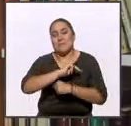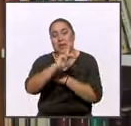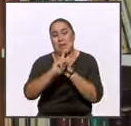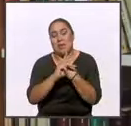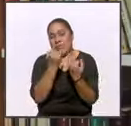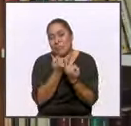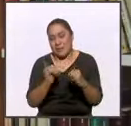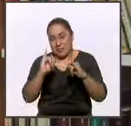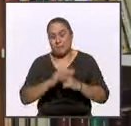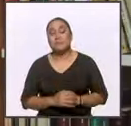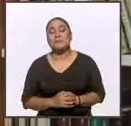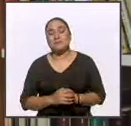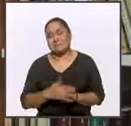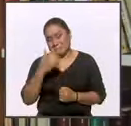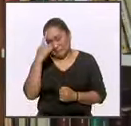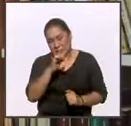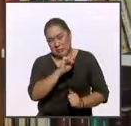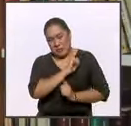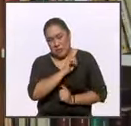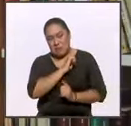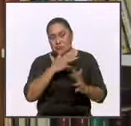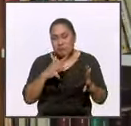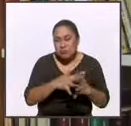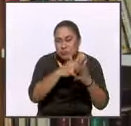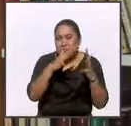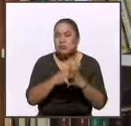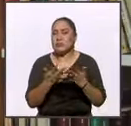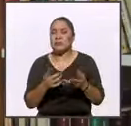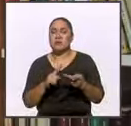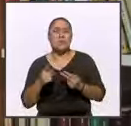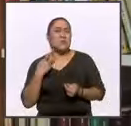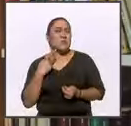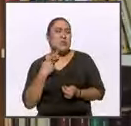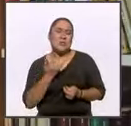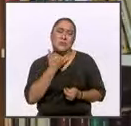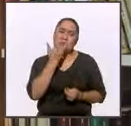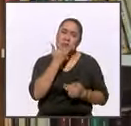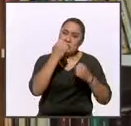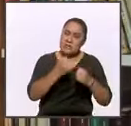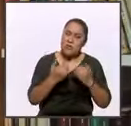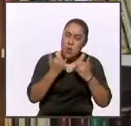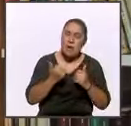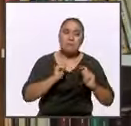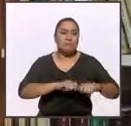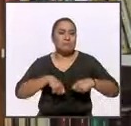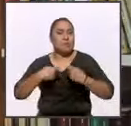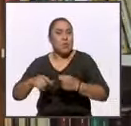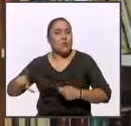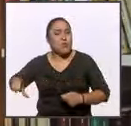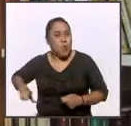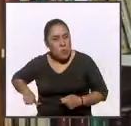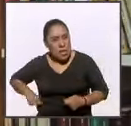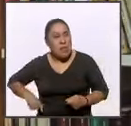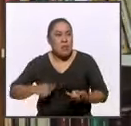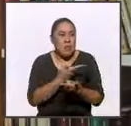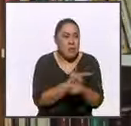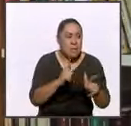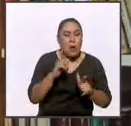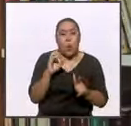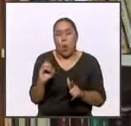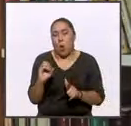En medio de golpes militares, inestabilidad política, sucesión de gobiernos liberales o conservadores,